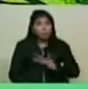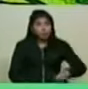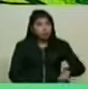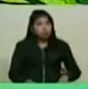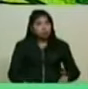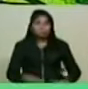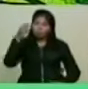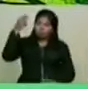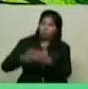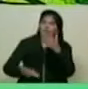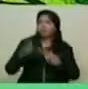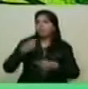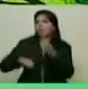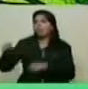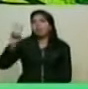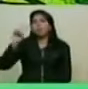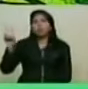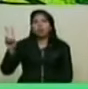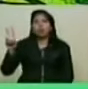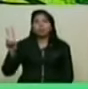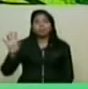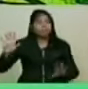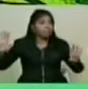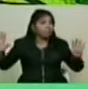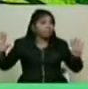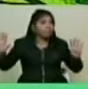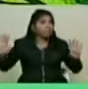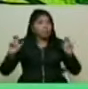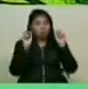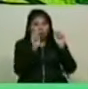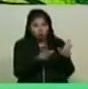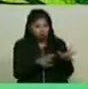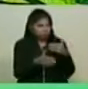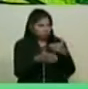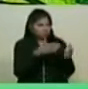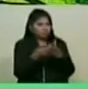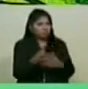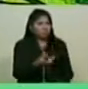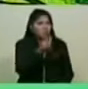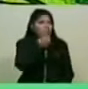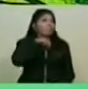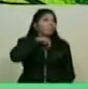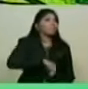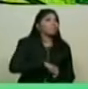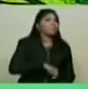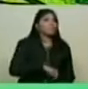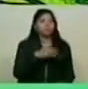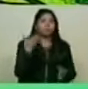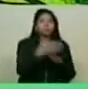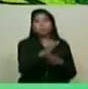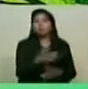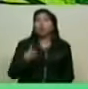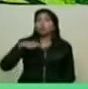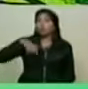esas medicinas a Venezuela. Bueno, está bien, no las compraremos en Colombia, Santos. Trágate tus medicinas. Las estamos comprando en la India y